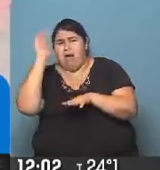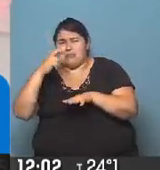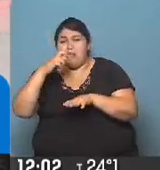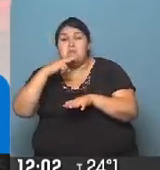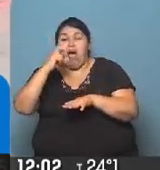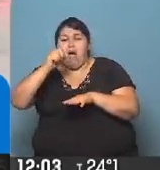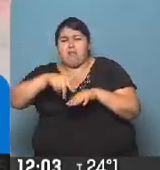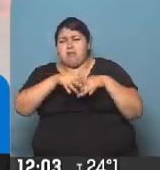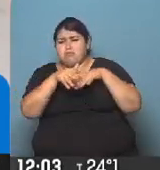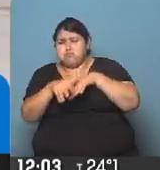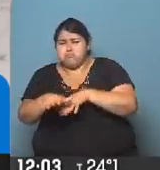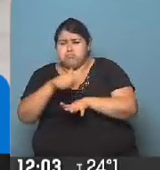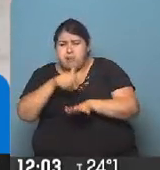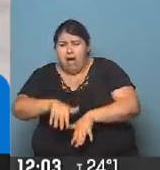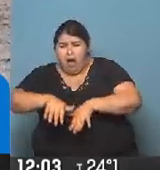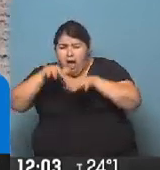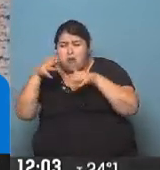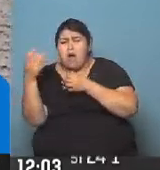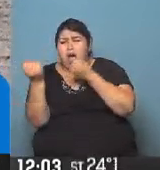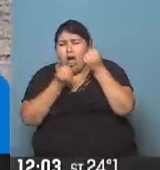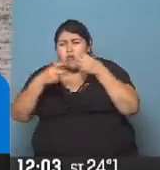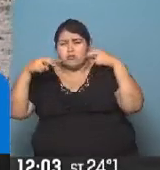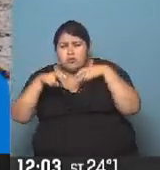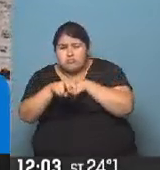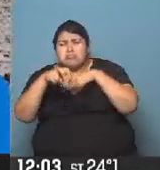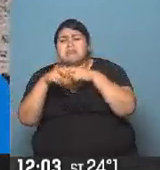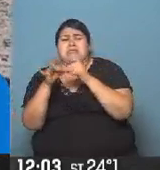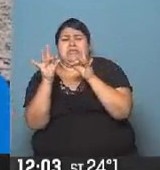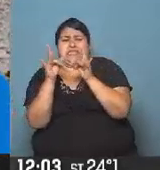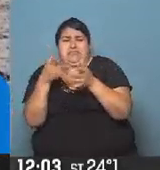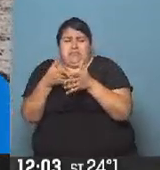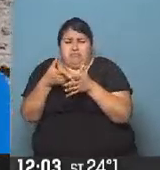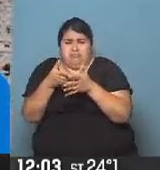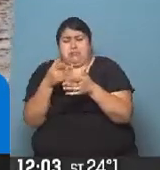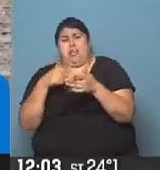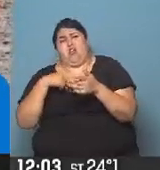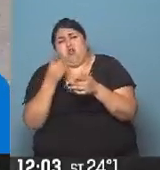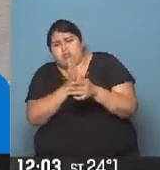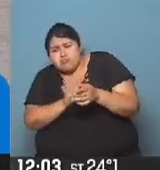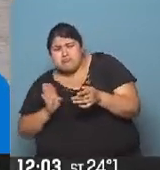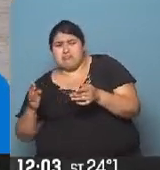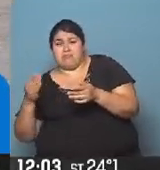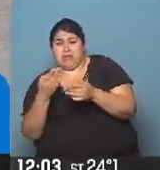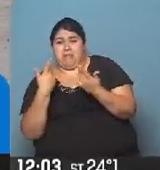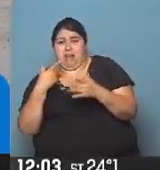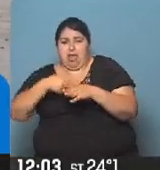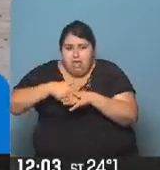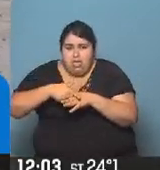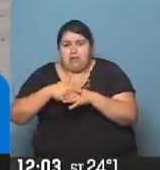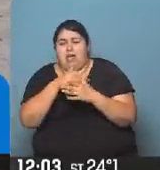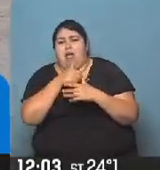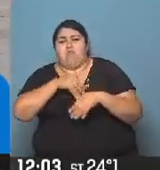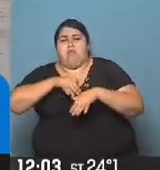tránsito más afectadas. Autos, peatones y camiones tuvieron que desviarse para no quedar varados en medio del